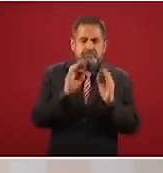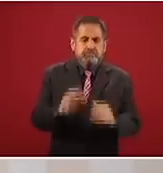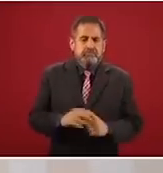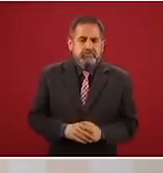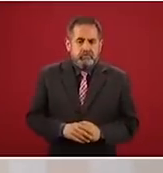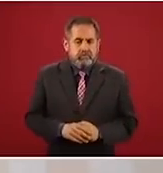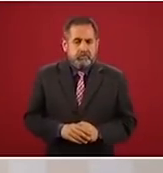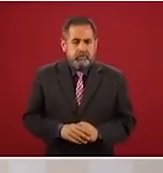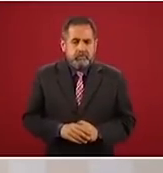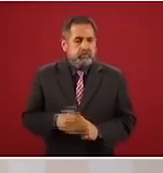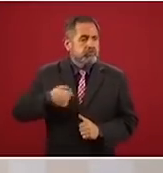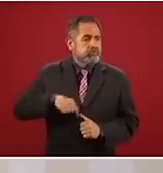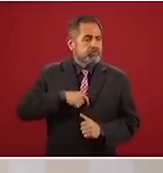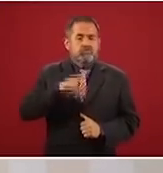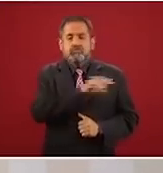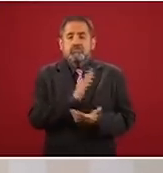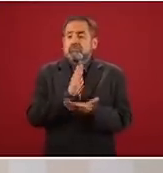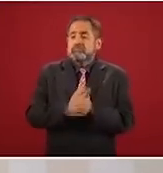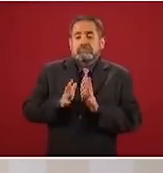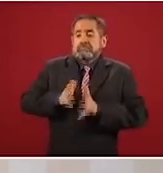No estamos por el estatismo,